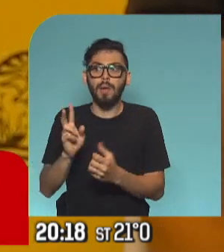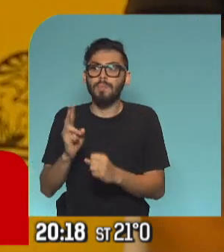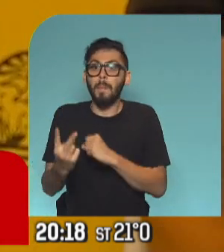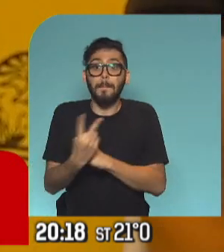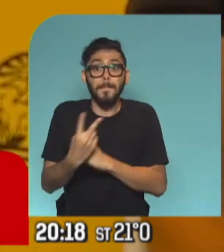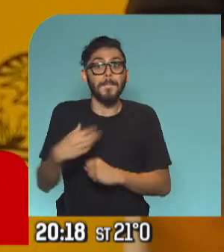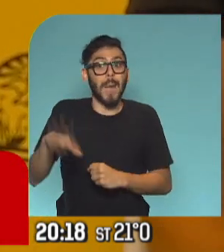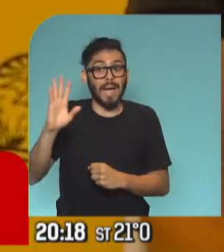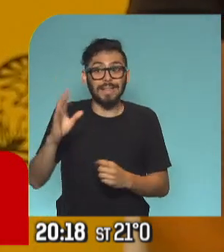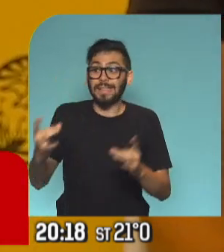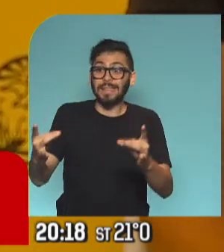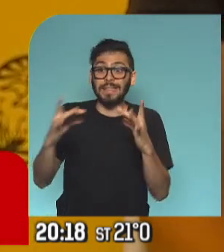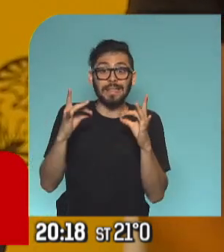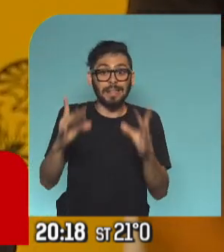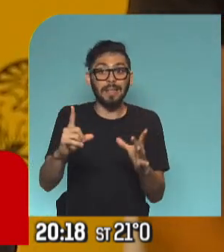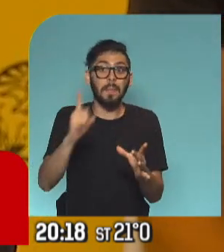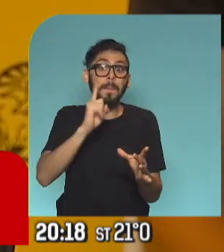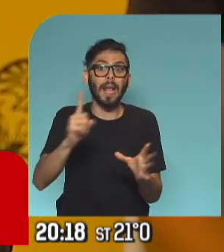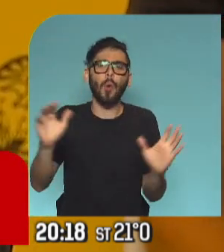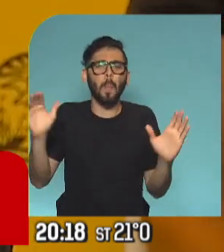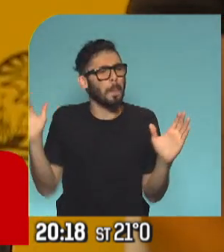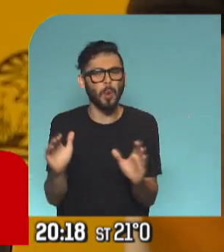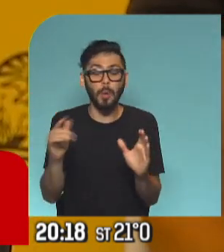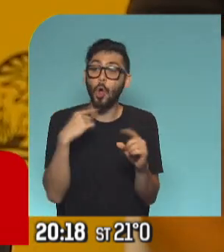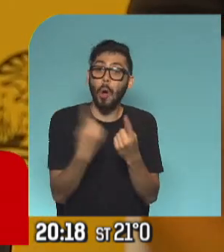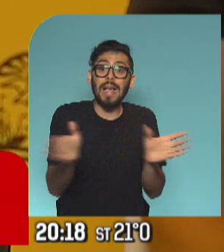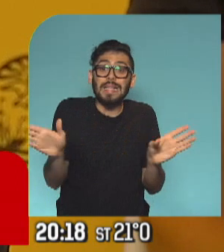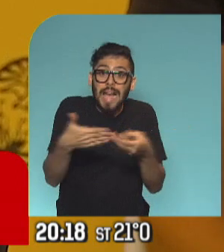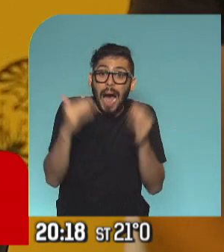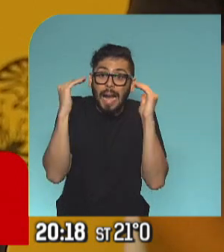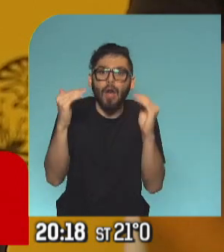hay mucho menos riesgos de contagio que en los espacios cerrados.